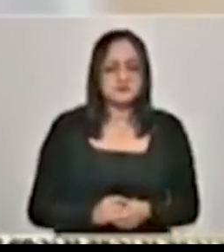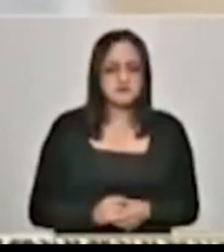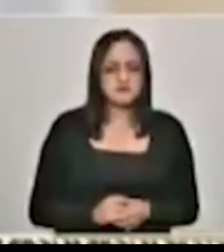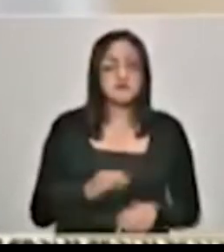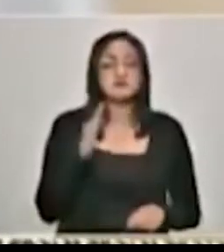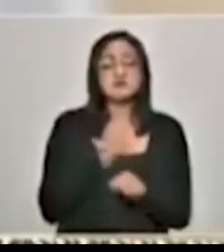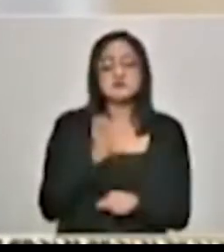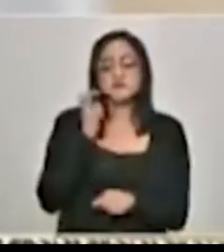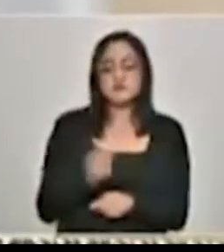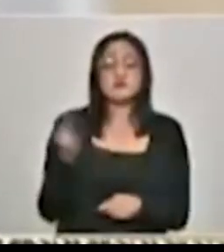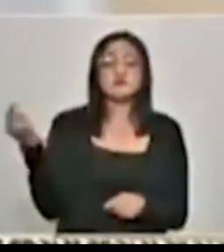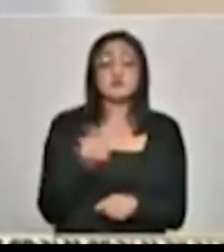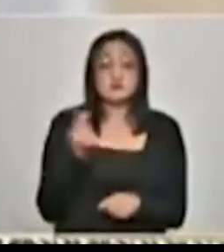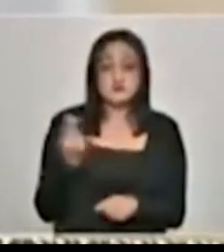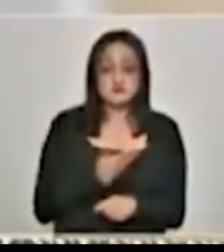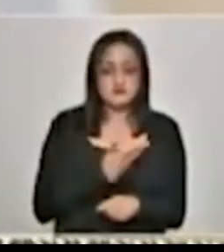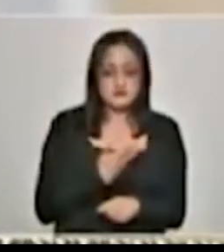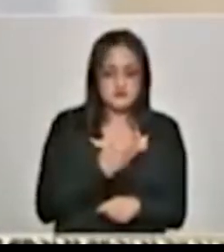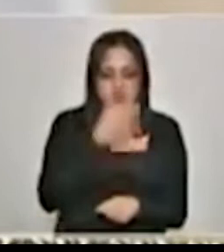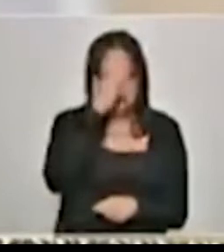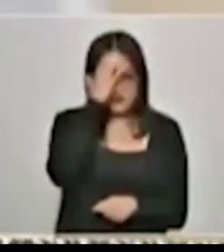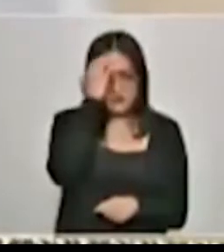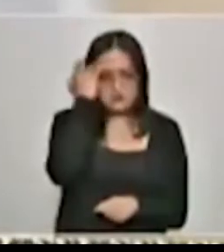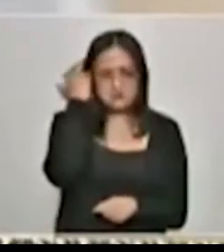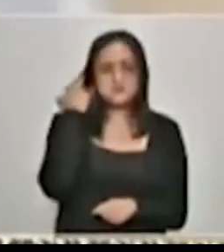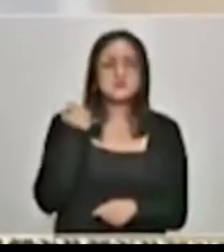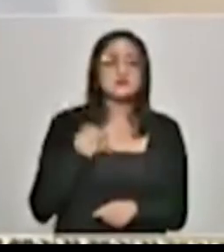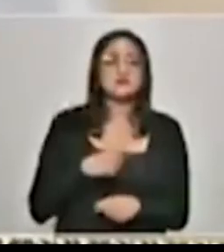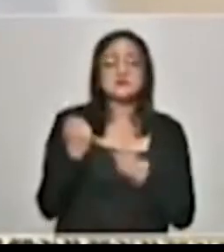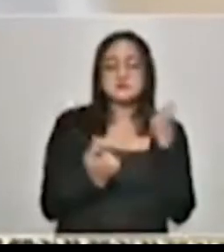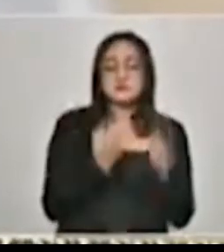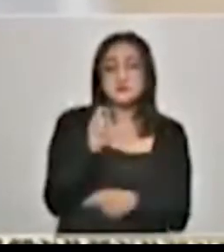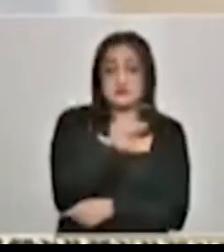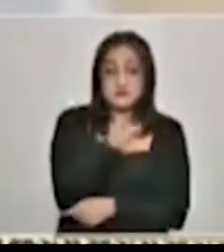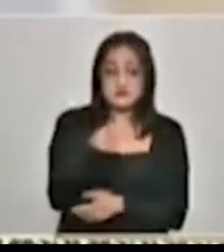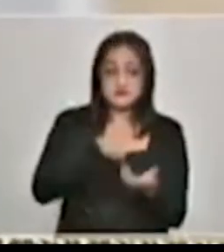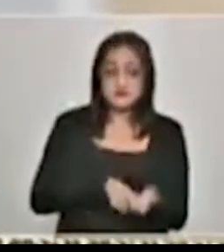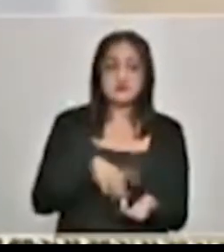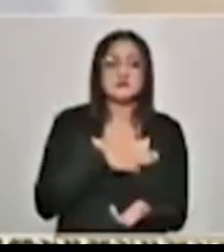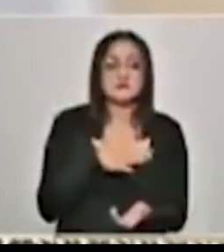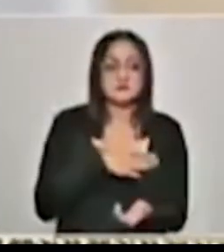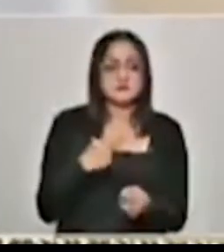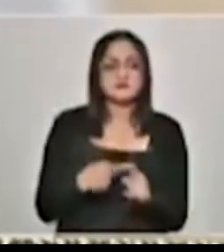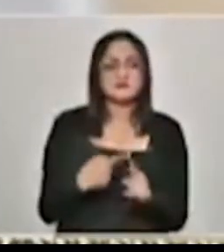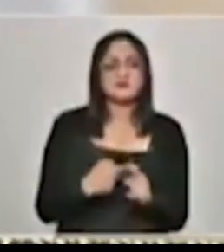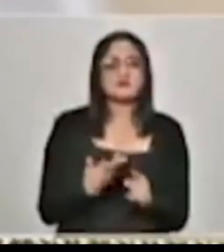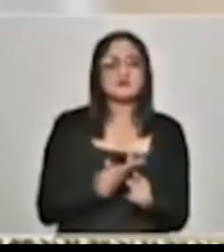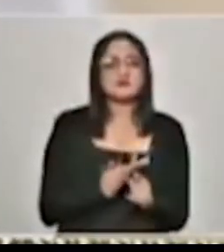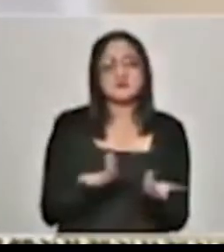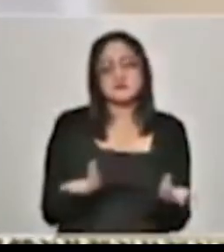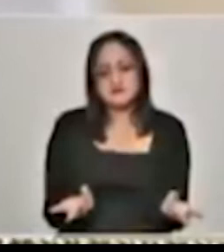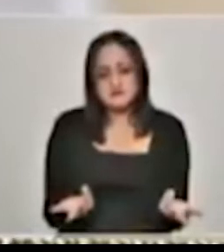La tentación es la necesidad que tienen algunos profesionales de